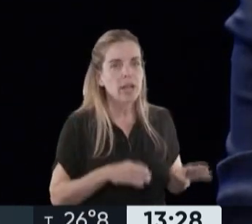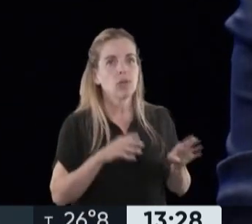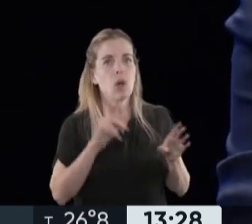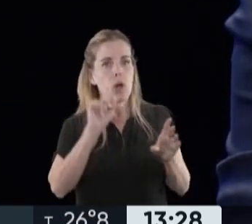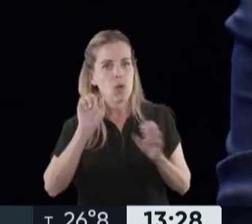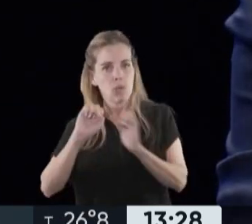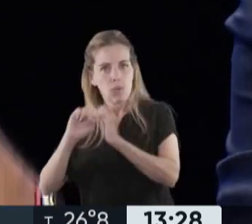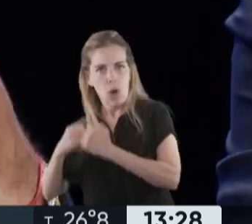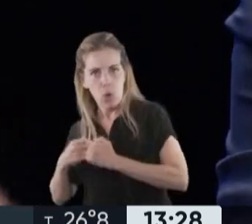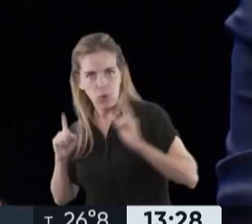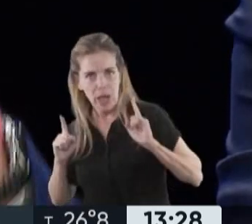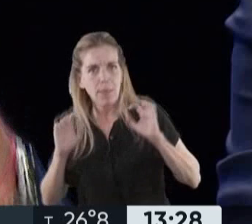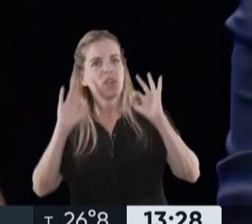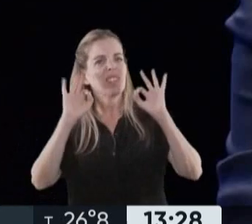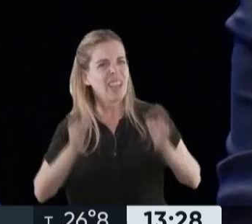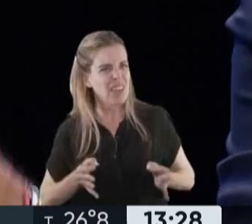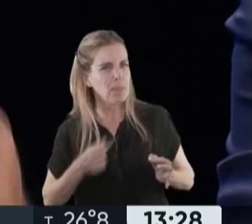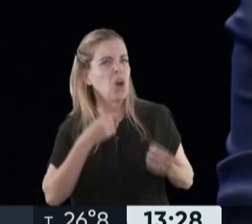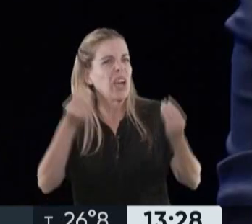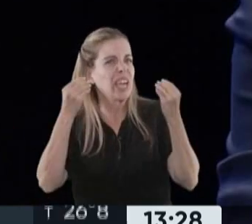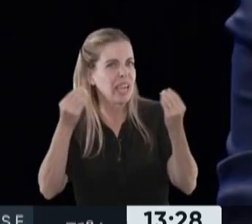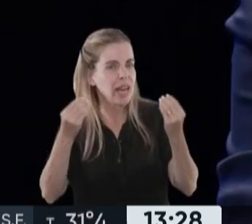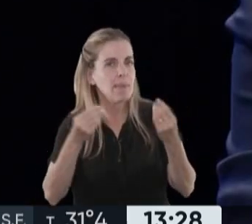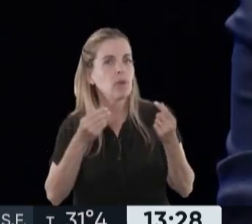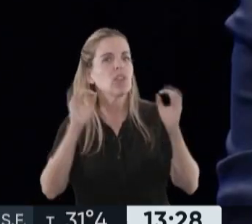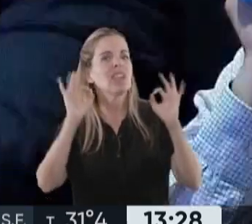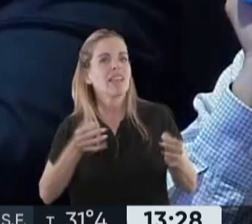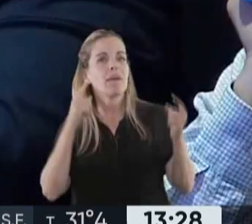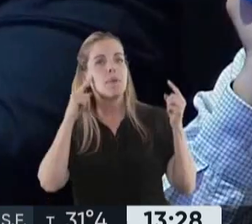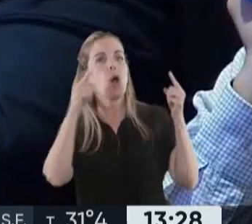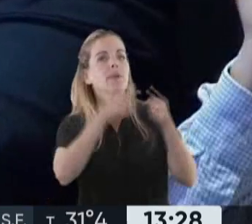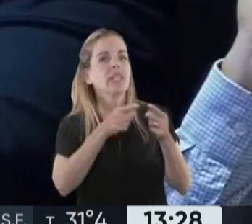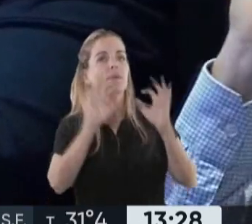ocultamos, ya sabemos a dónde queremos ir, ya sabemos lo que tenemos que hacer.